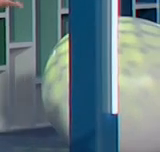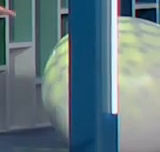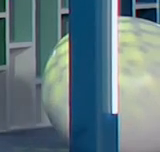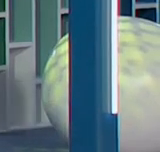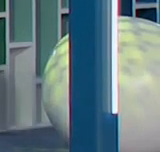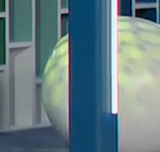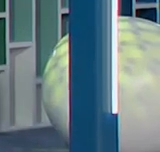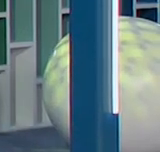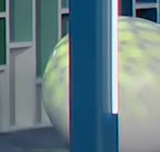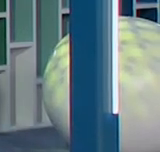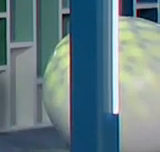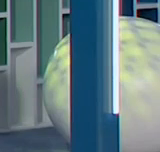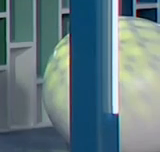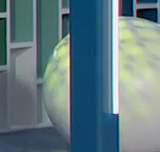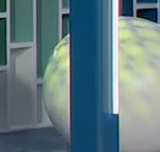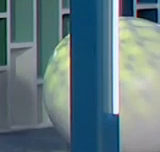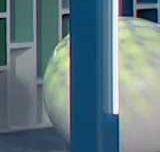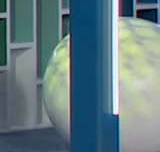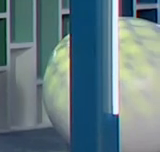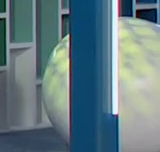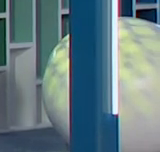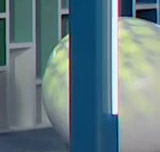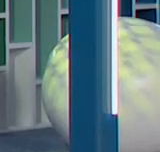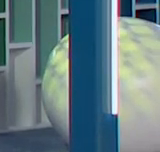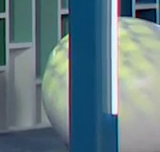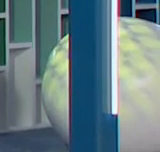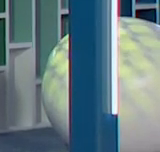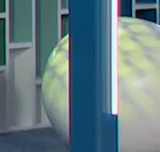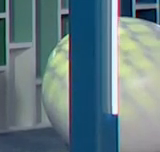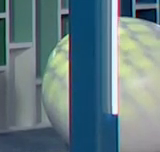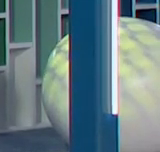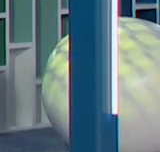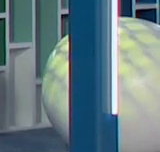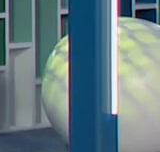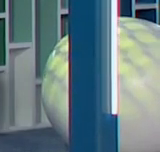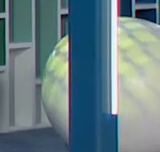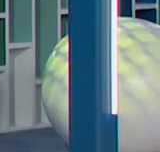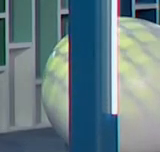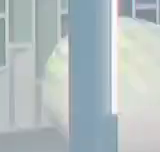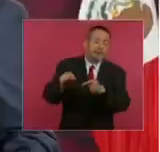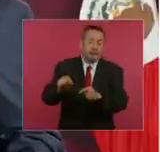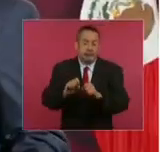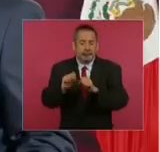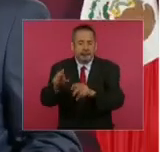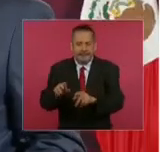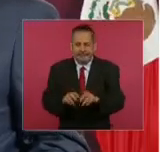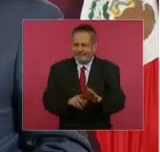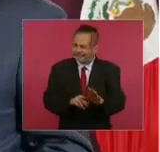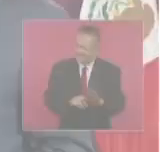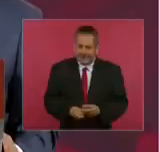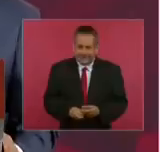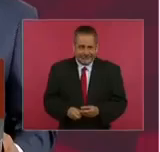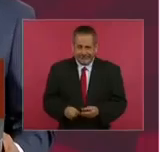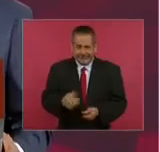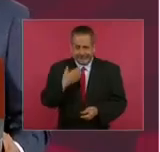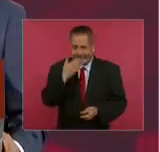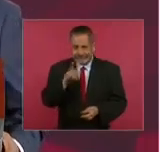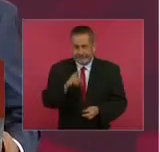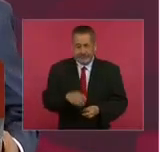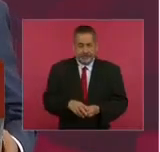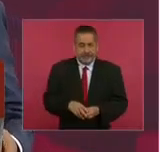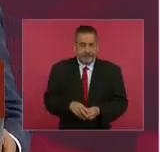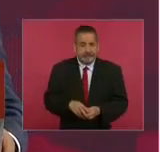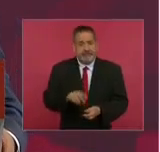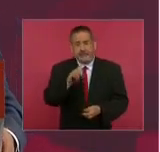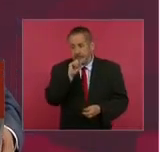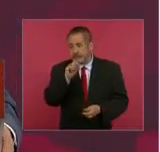gasolineras? ¿Sirven? ¿Hay gasolina? ¿No hay gasolina? Vamos a ver qué fue lo que dijo el presidente. También tenemos que